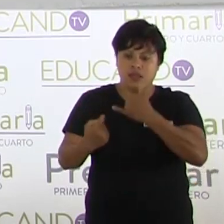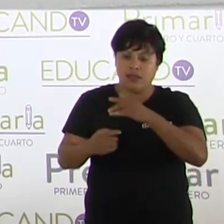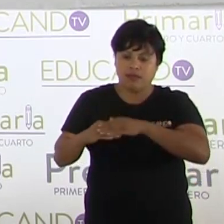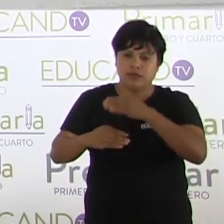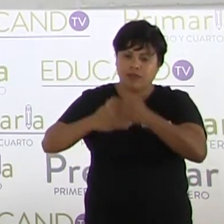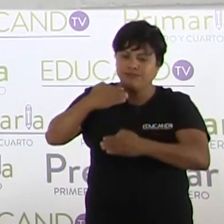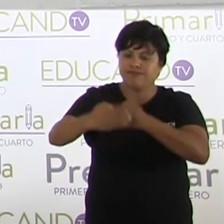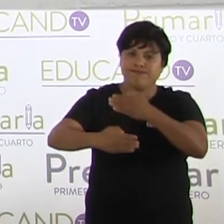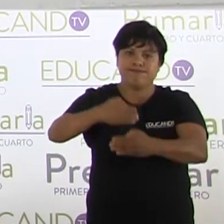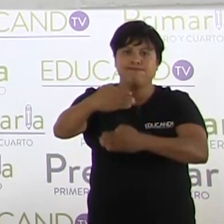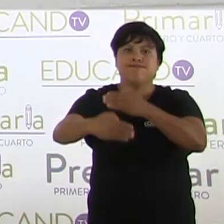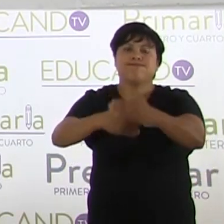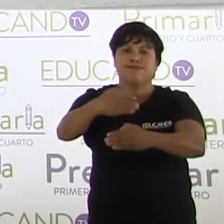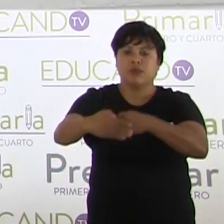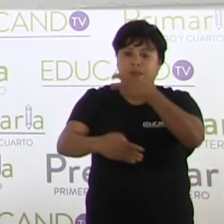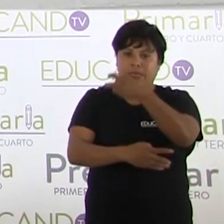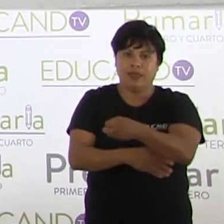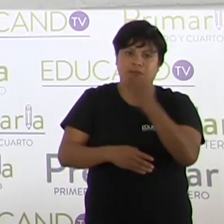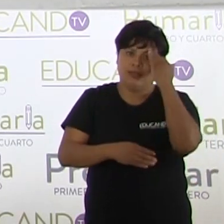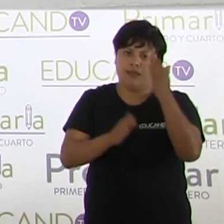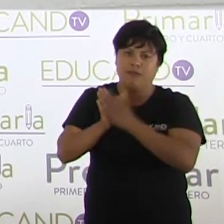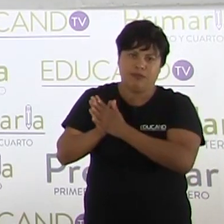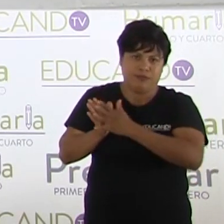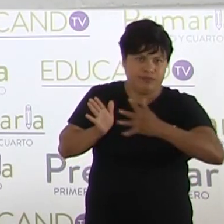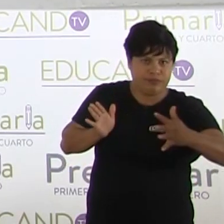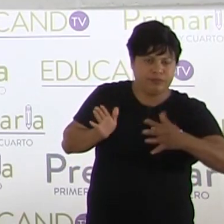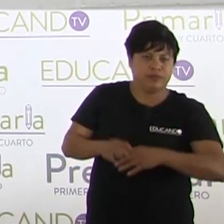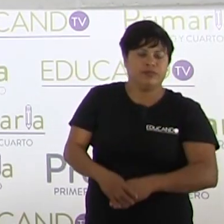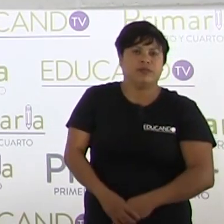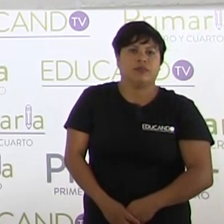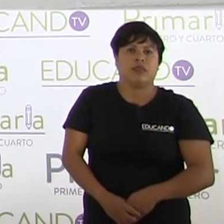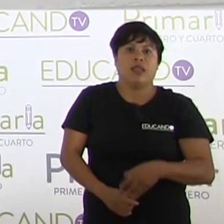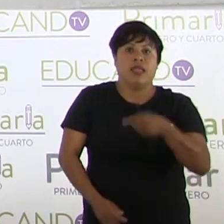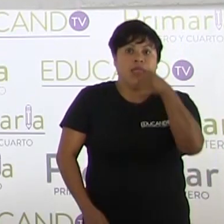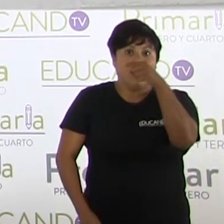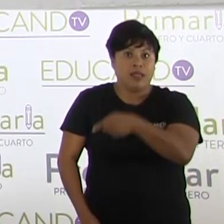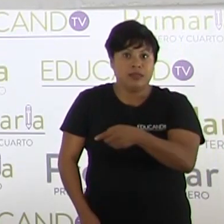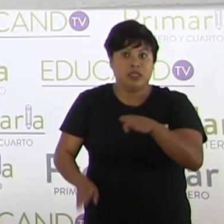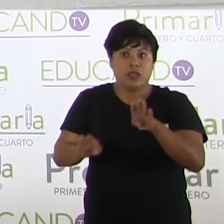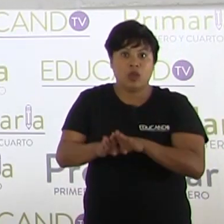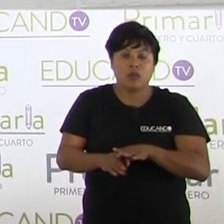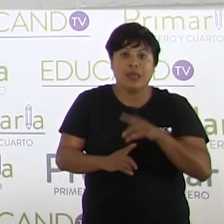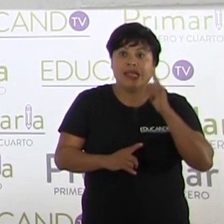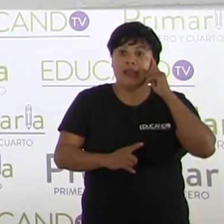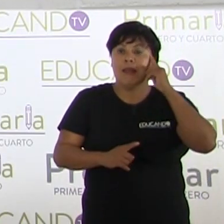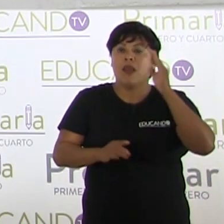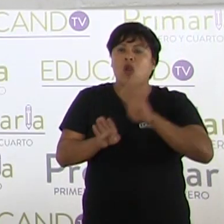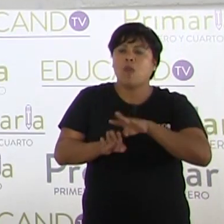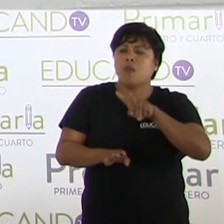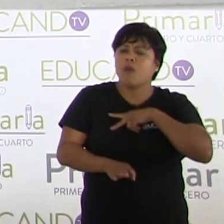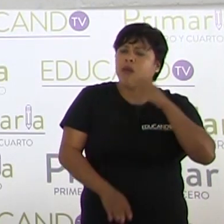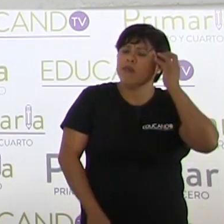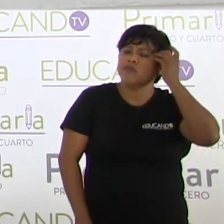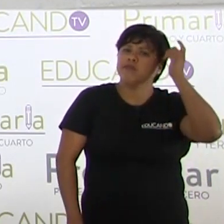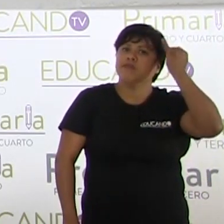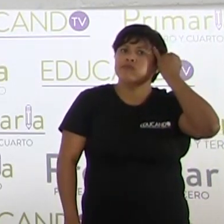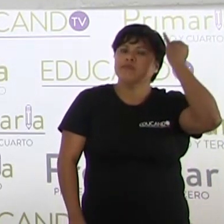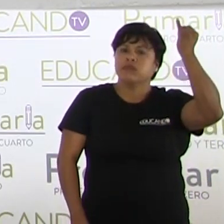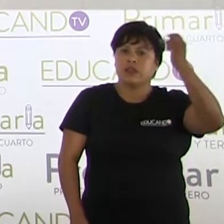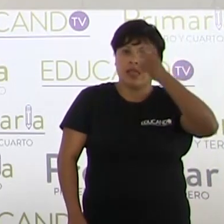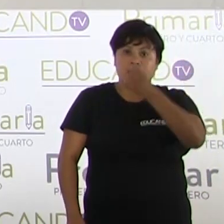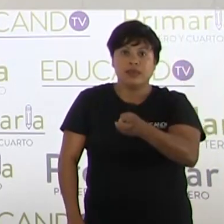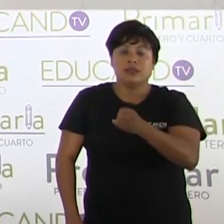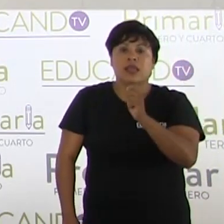avanzarse en este periodo. La fuente de inspiración para el modernismo pues es